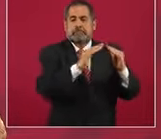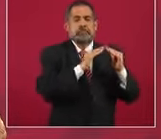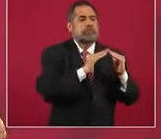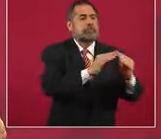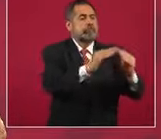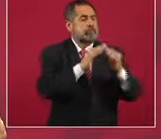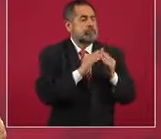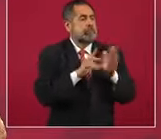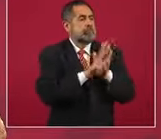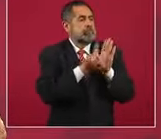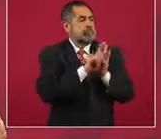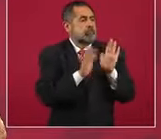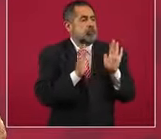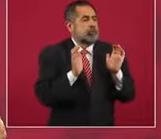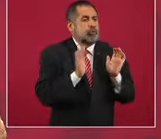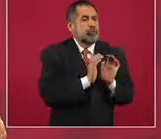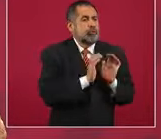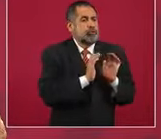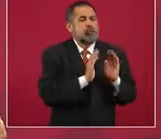departamento